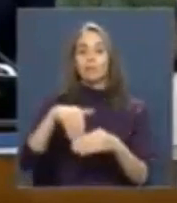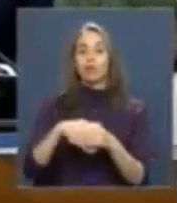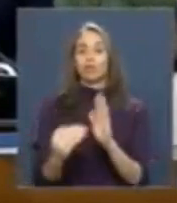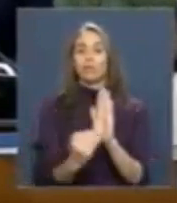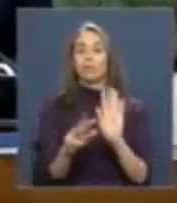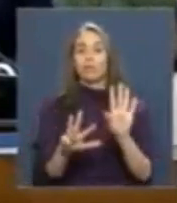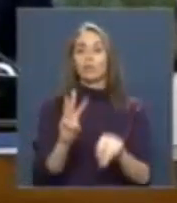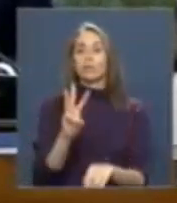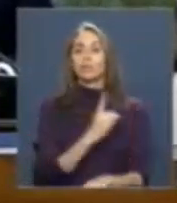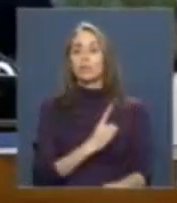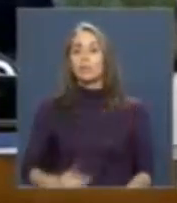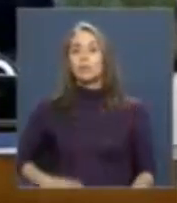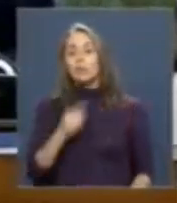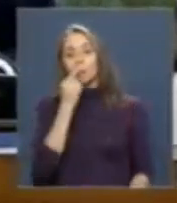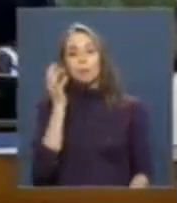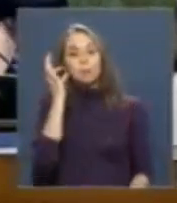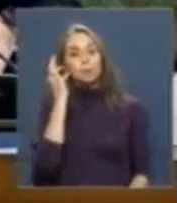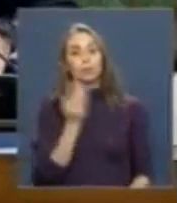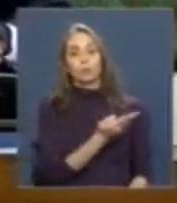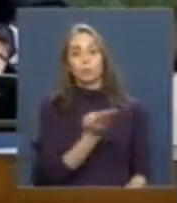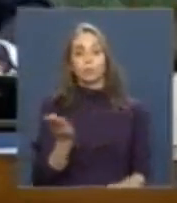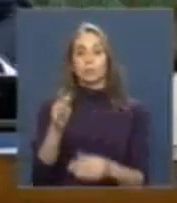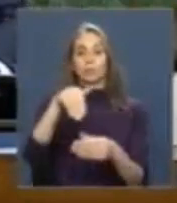93 diputadas y diputados en votación